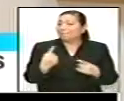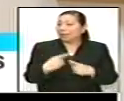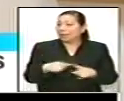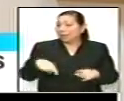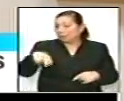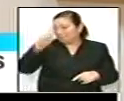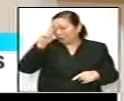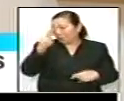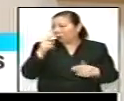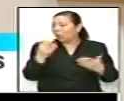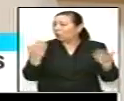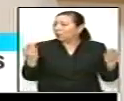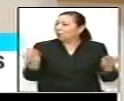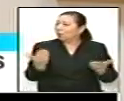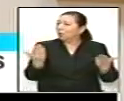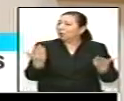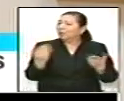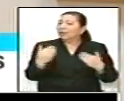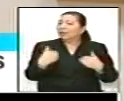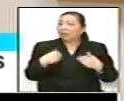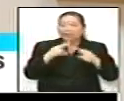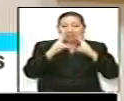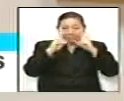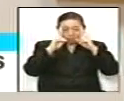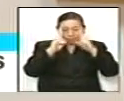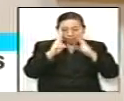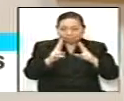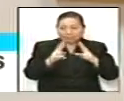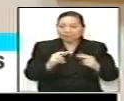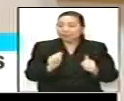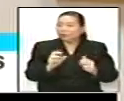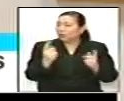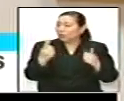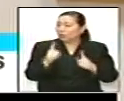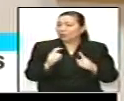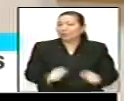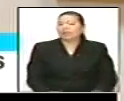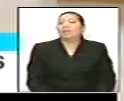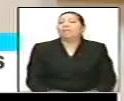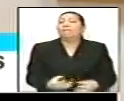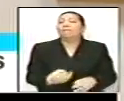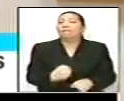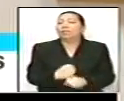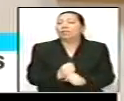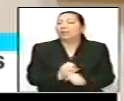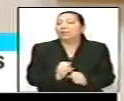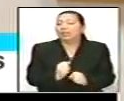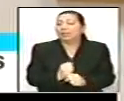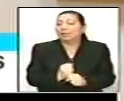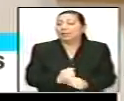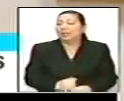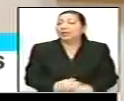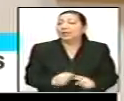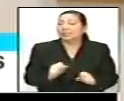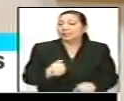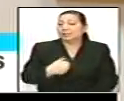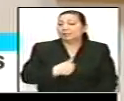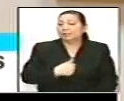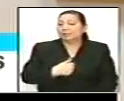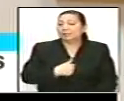peruano, donde se deba respetar, obviamente no de acuerdo con las peores formas de trabajo infantil, ¿no?